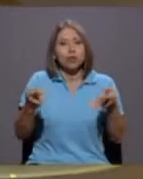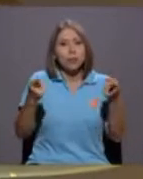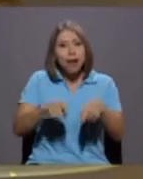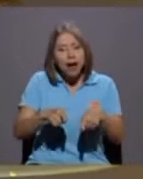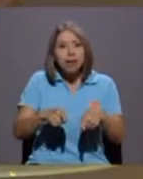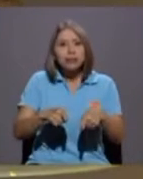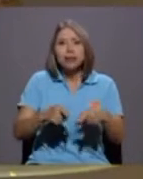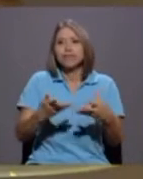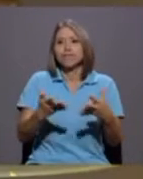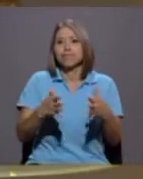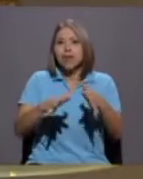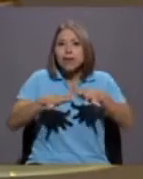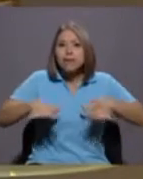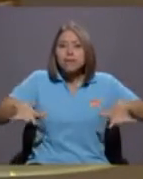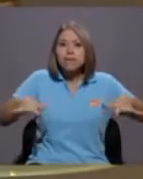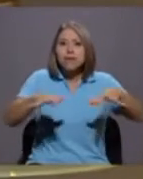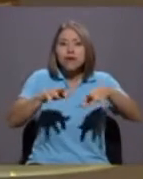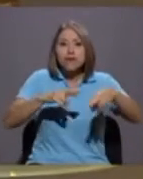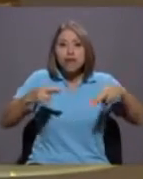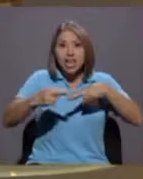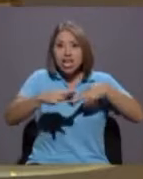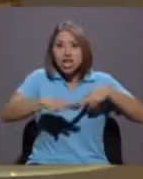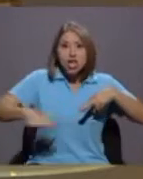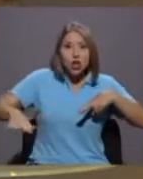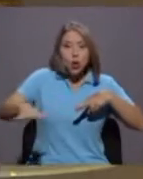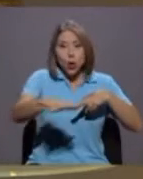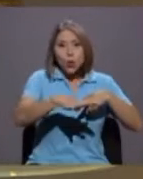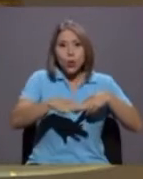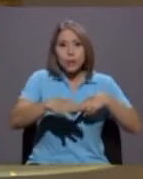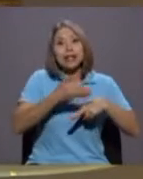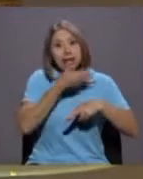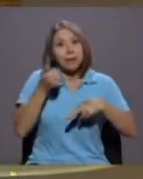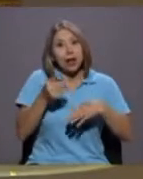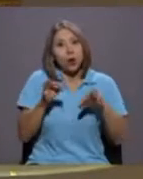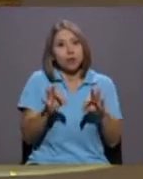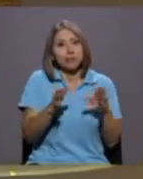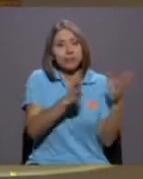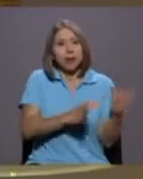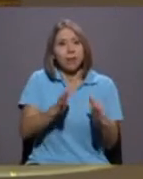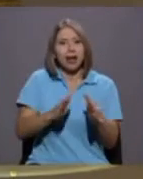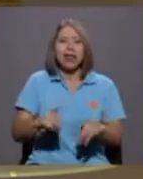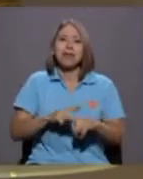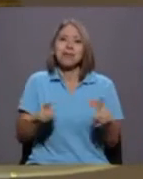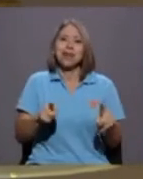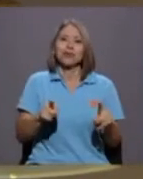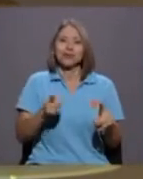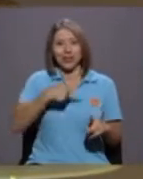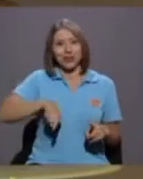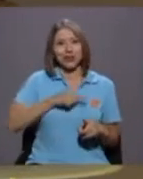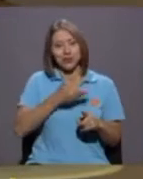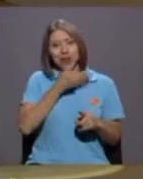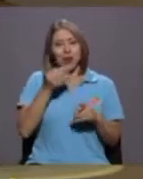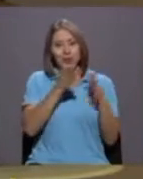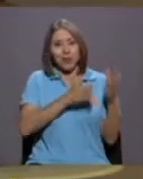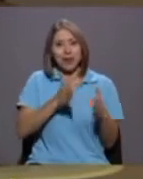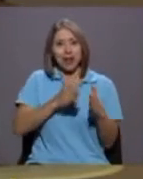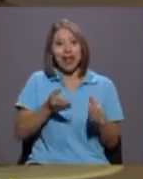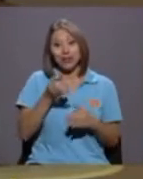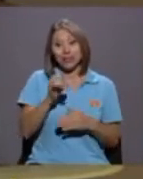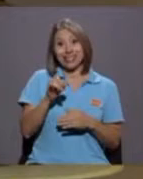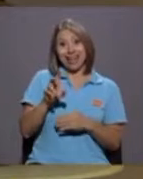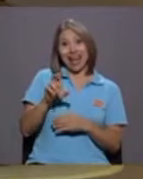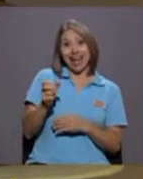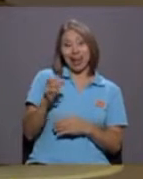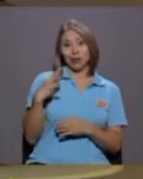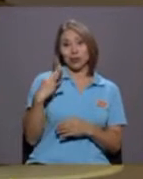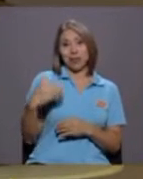la región donde toque va a estar mejor preparada, pero estaremos mejor preparados si el canal